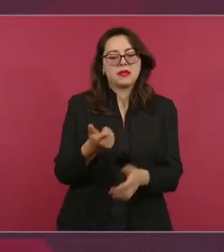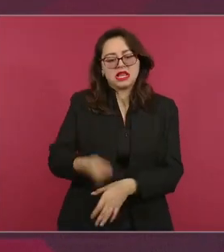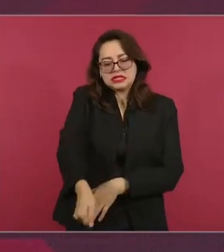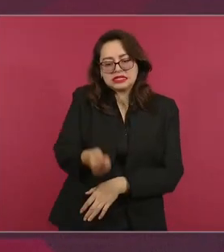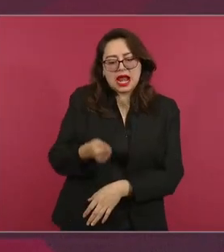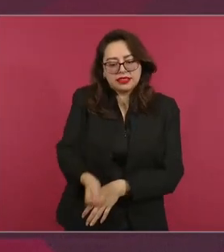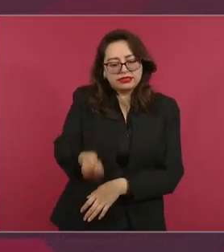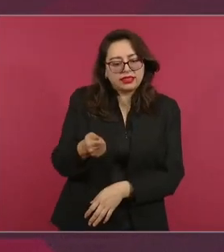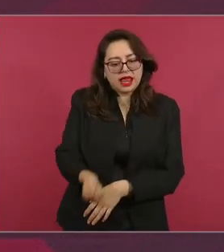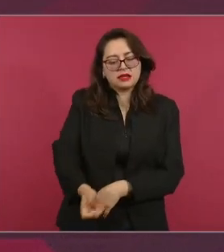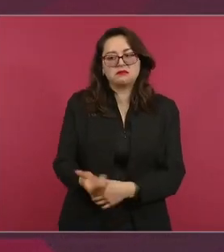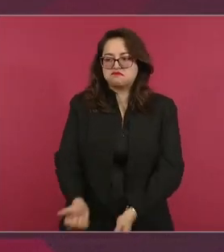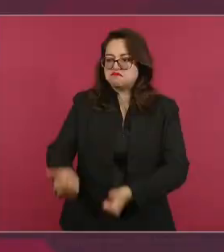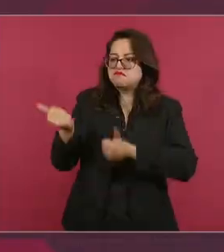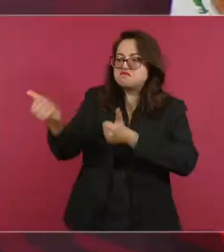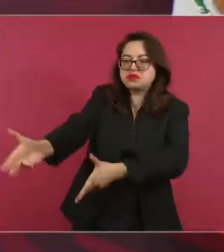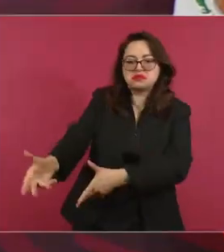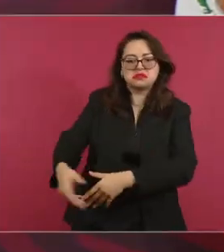¿Cuándo?